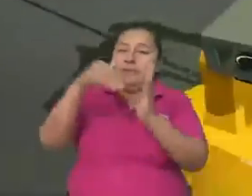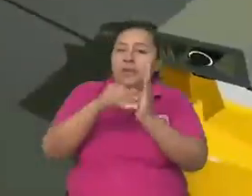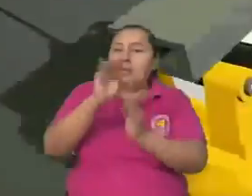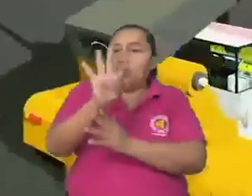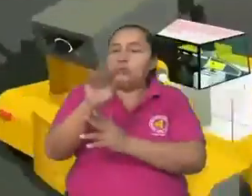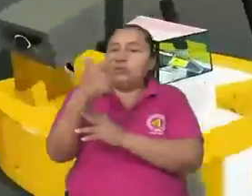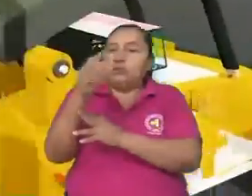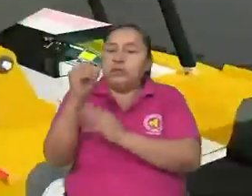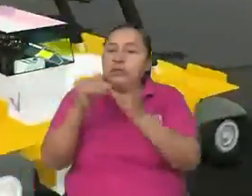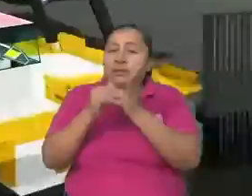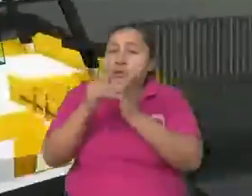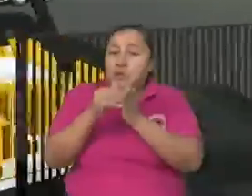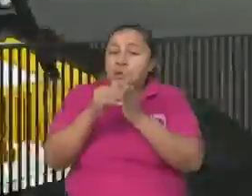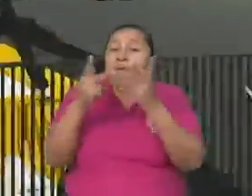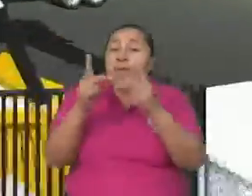millones y tuvimos